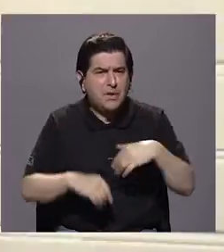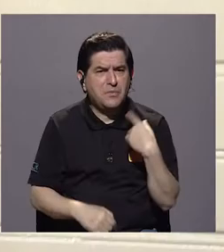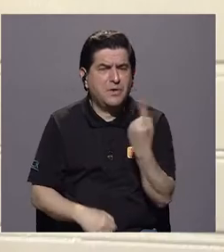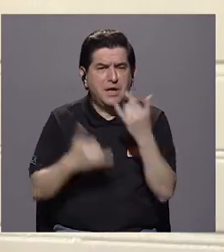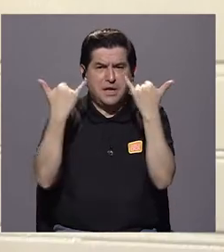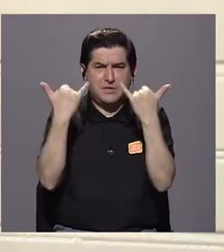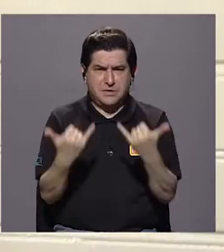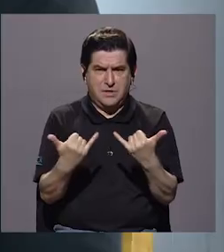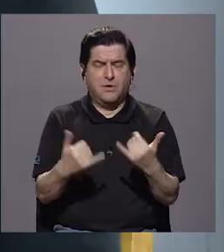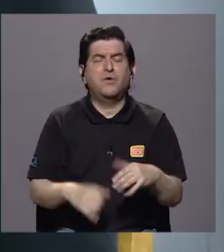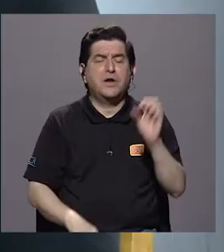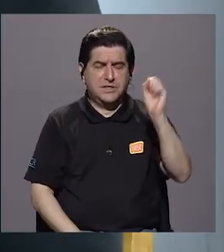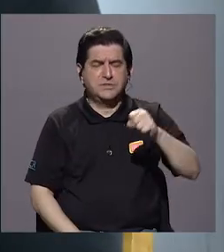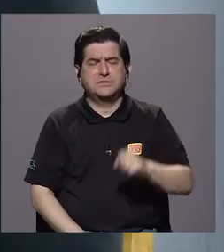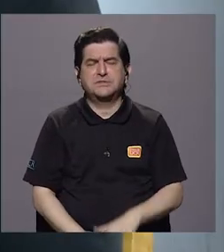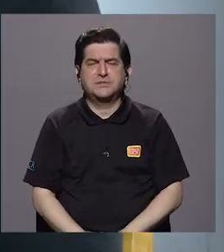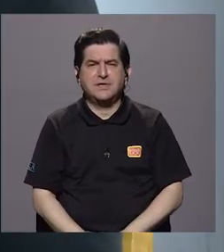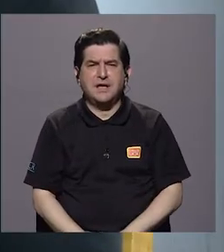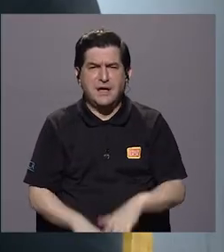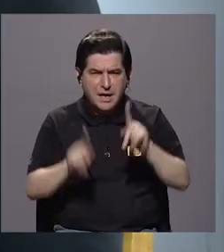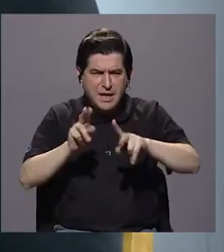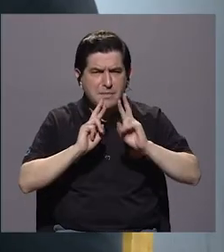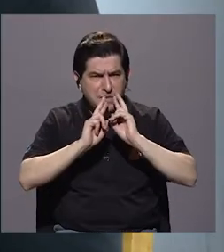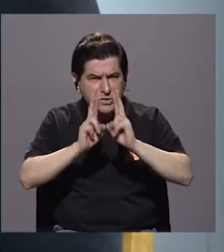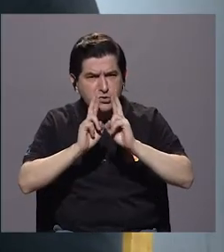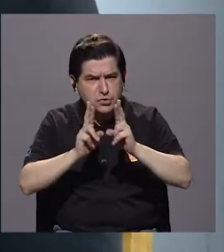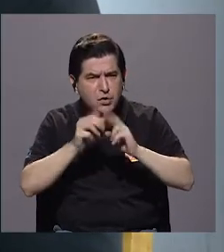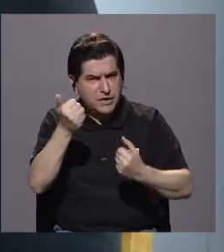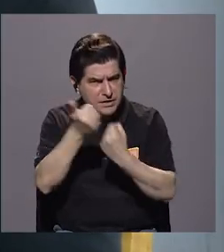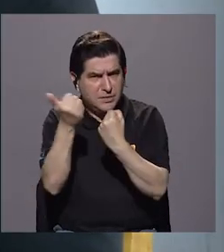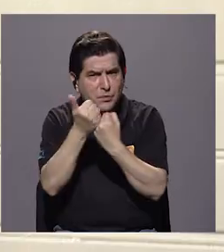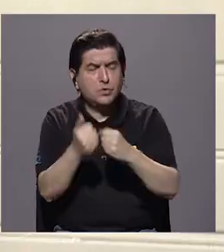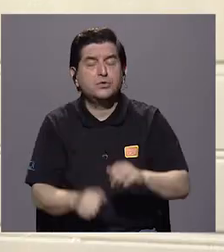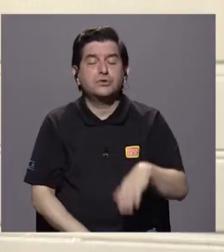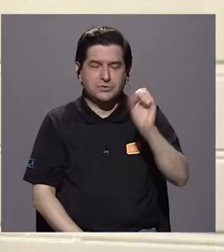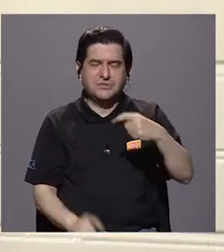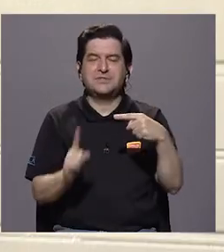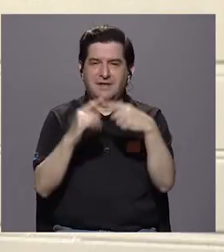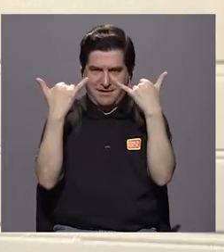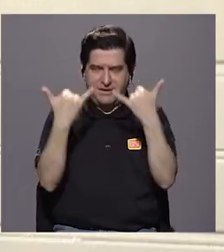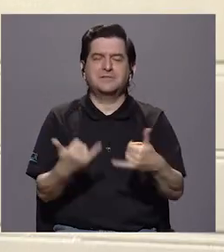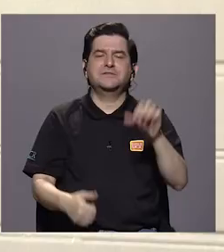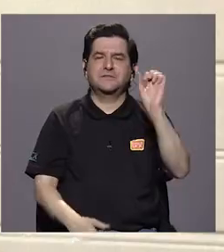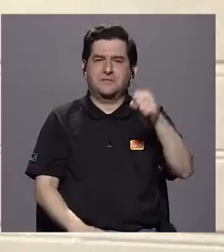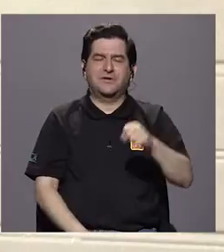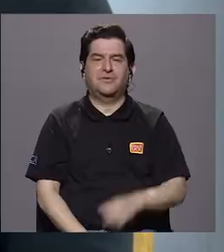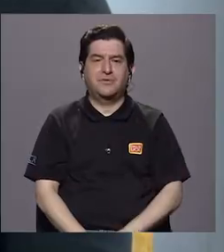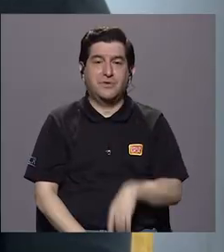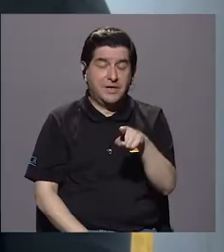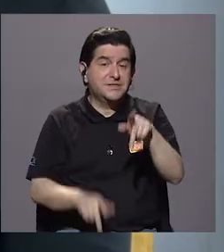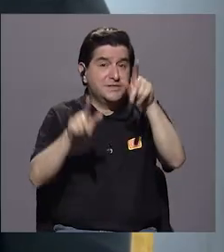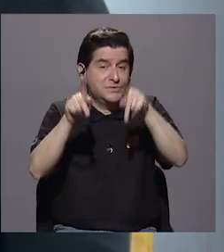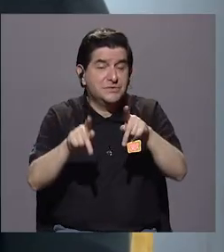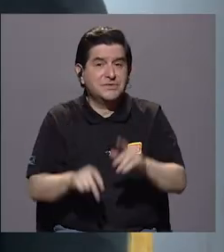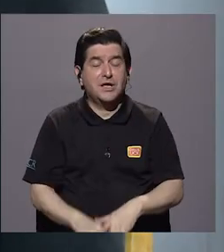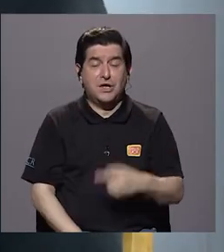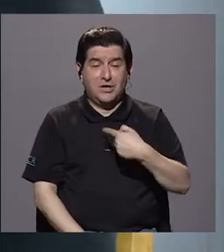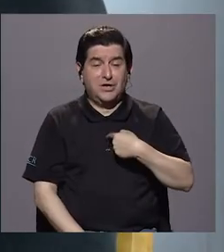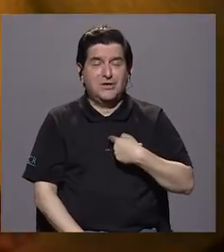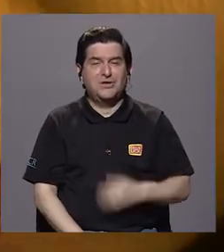ahorita. La gente sí le respondió. Totalmente, sí, hasta el momento. Es que usted era la figura. Hasta el momento también. Que soy una niña